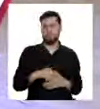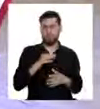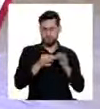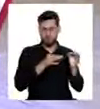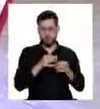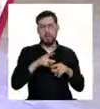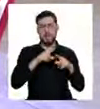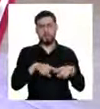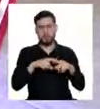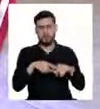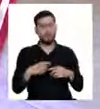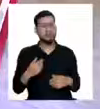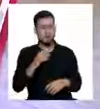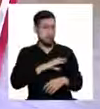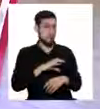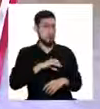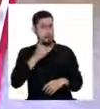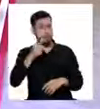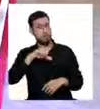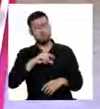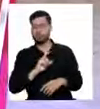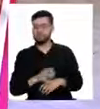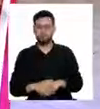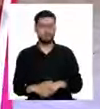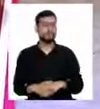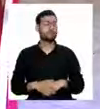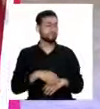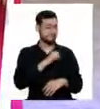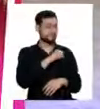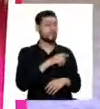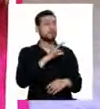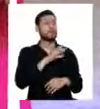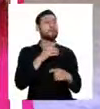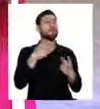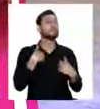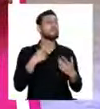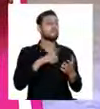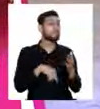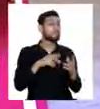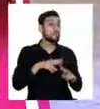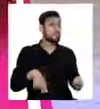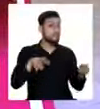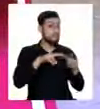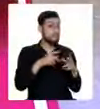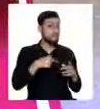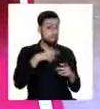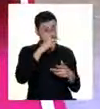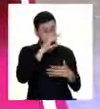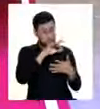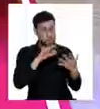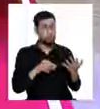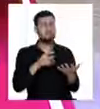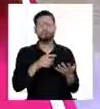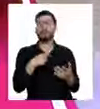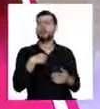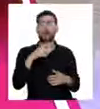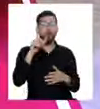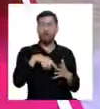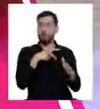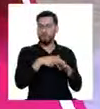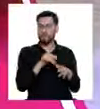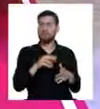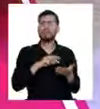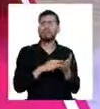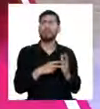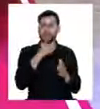les he explicado hace un momento. Dependiendo. Exacto. El requisito indispensable, bajo ninguna circunstancia eso está suspendido, es